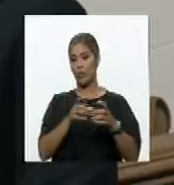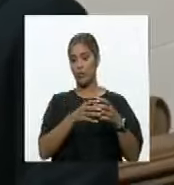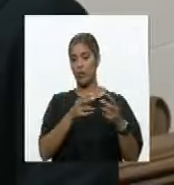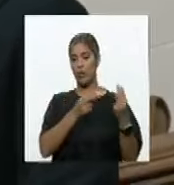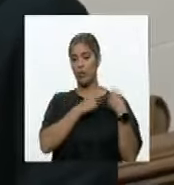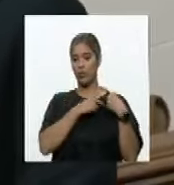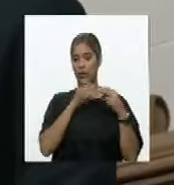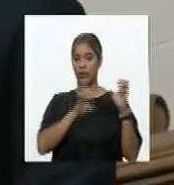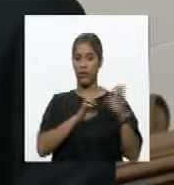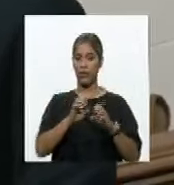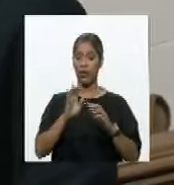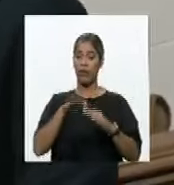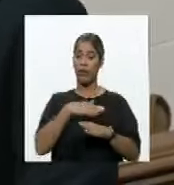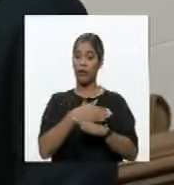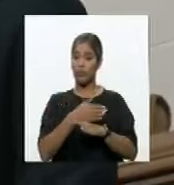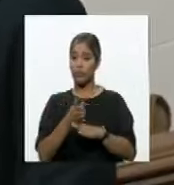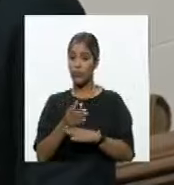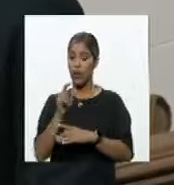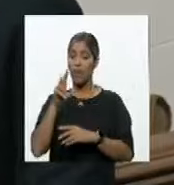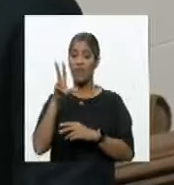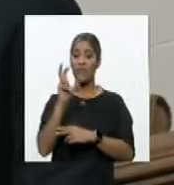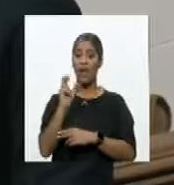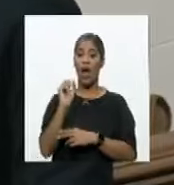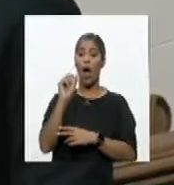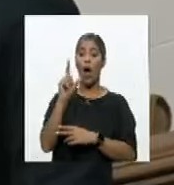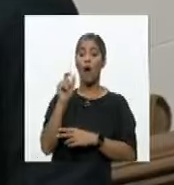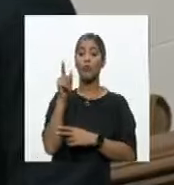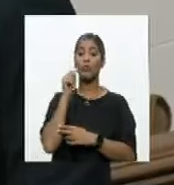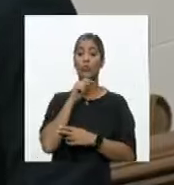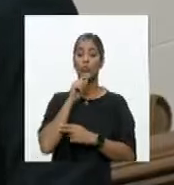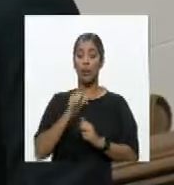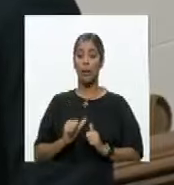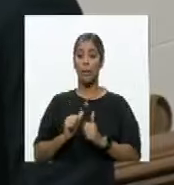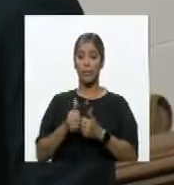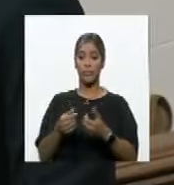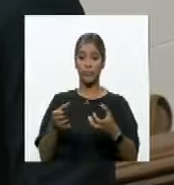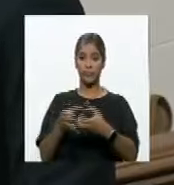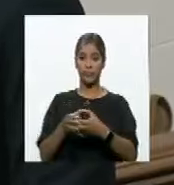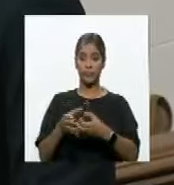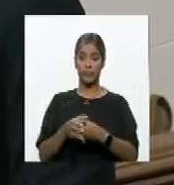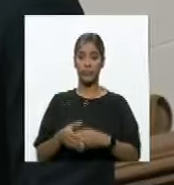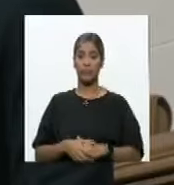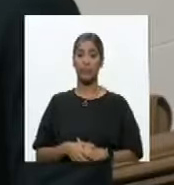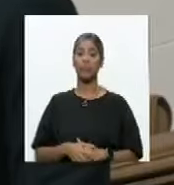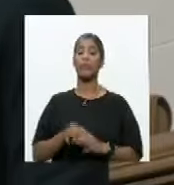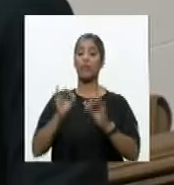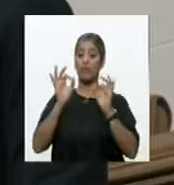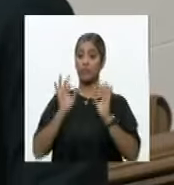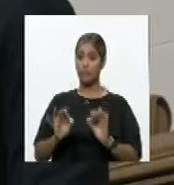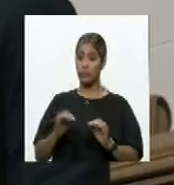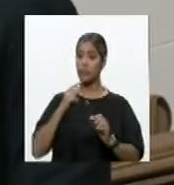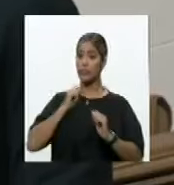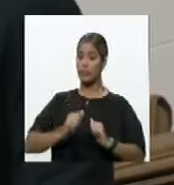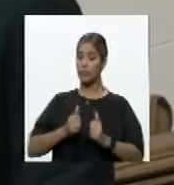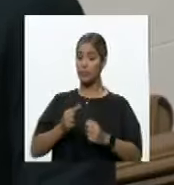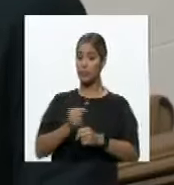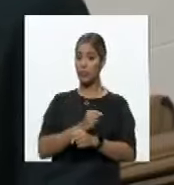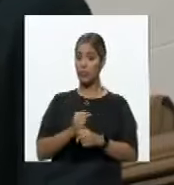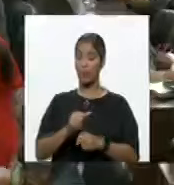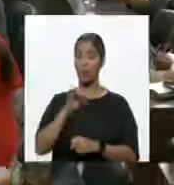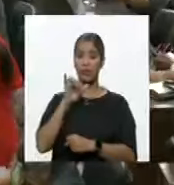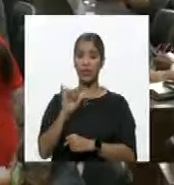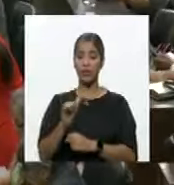día siguiente, viernes 11 de octubre, se instala el comité, se declara en sesión permanente